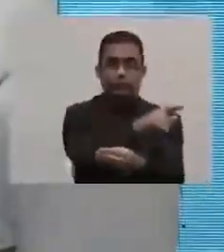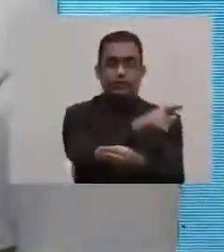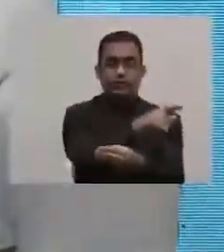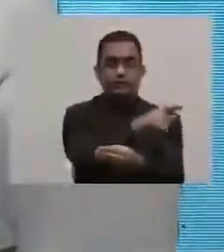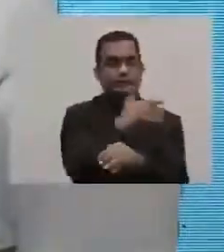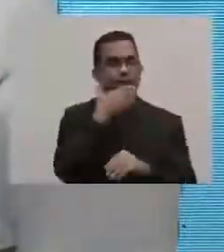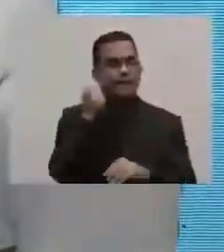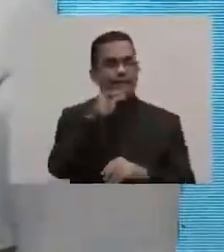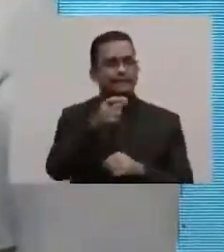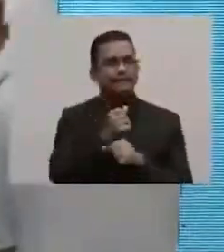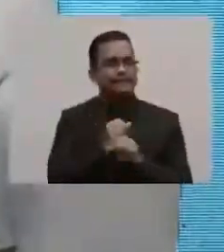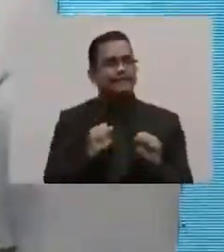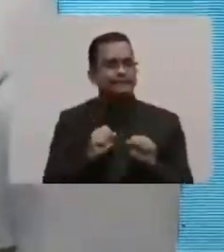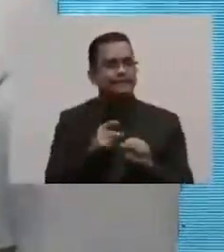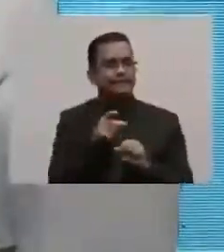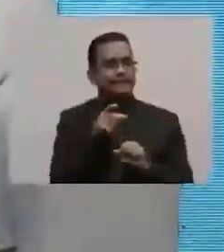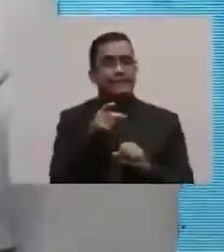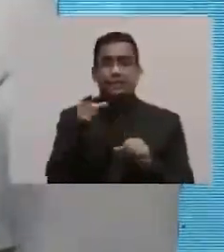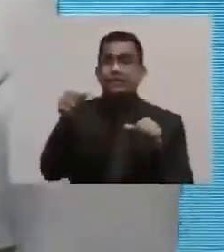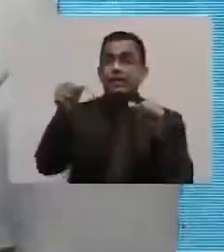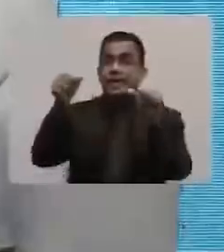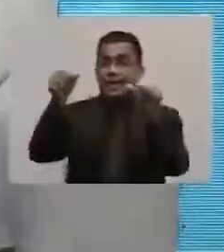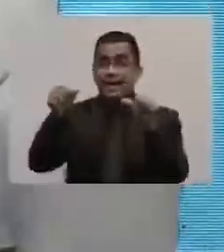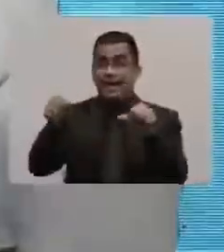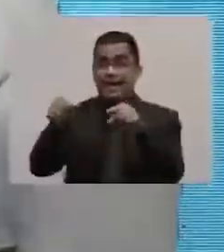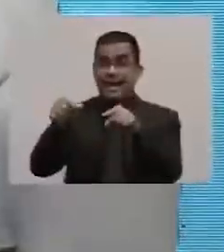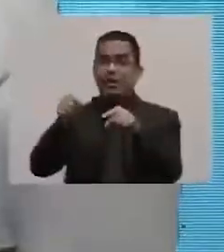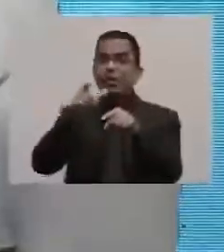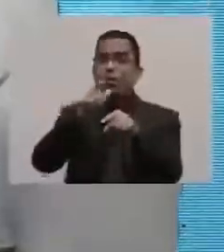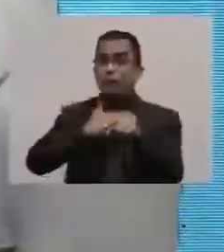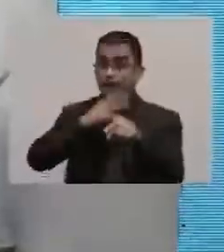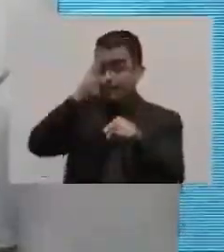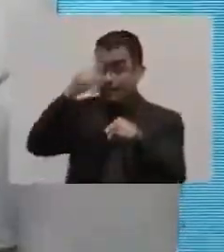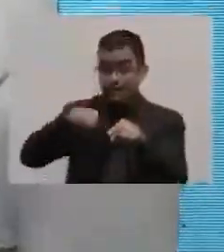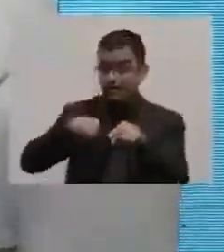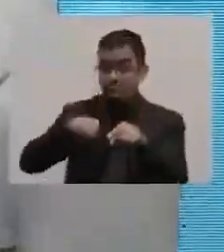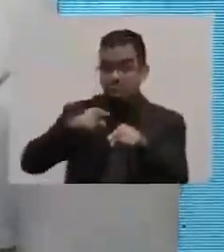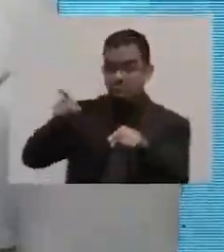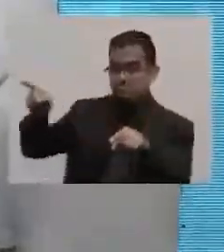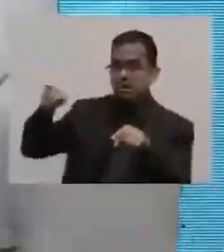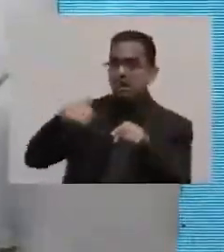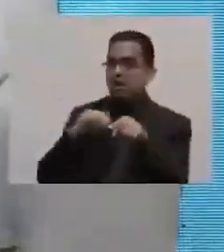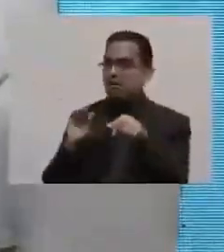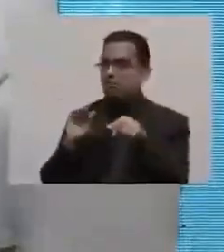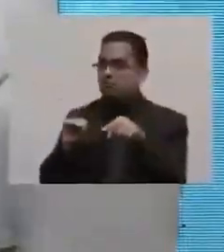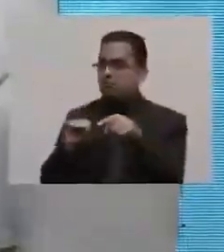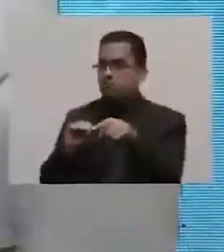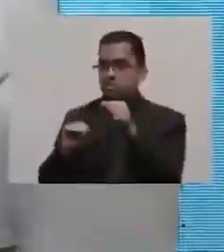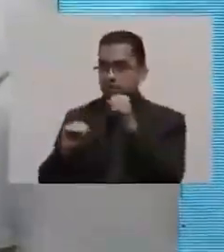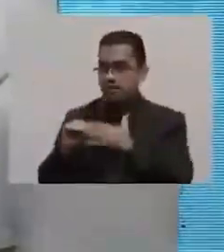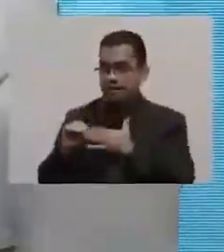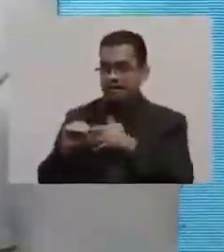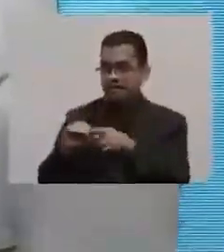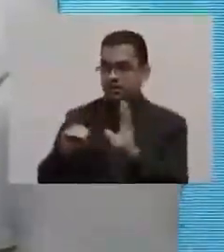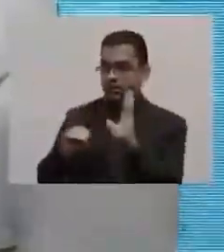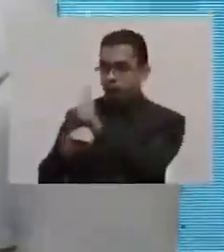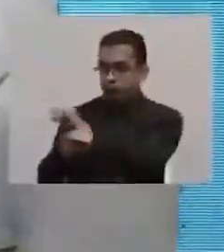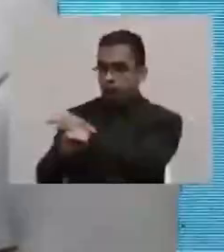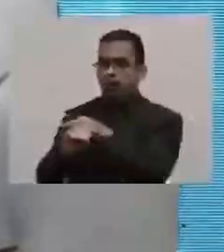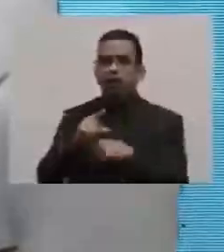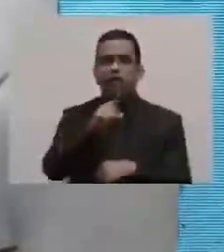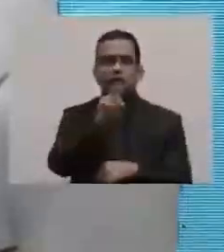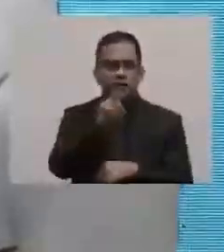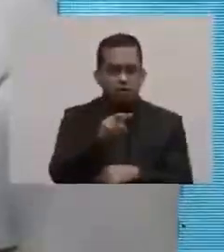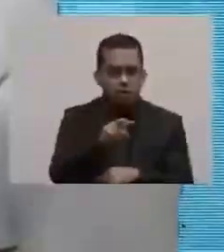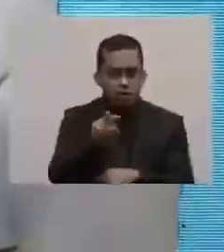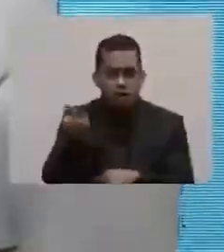redacción, copiándote a ti o copiando al otro. Entonces, si usted da crédito, esa cosa no pasa. Cuando usted está y dice, bueno, en la cuenta del señor fulano de